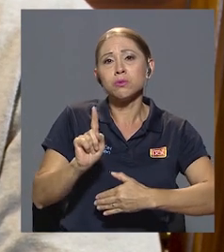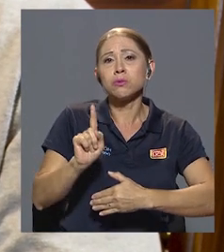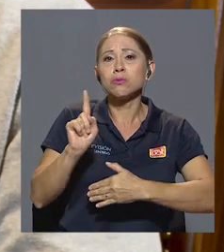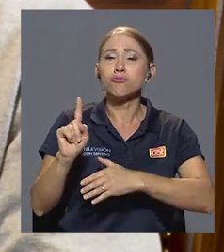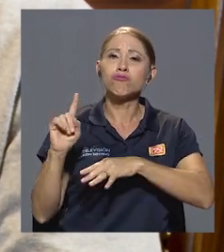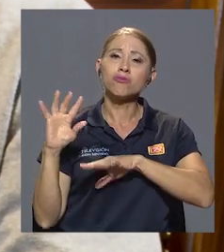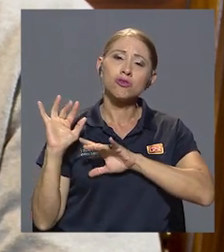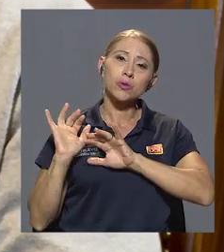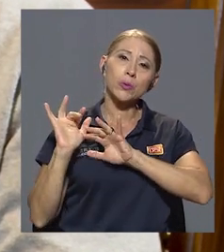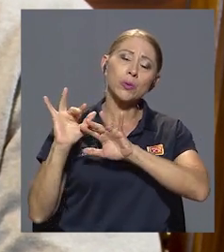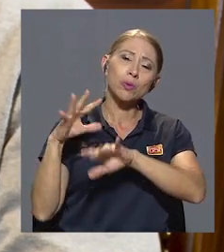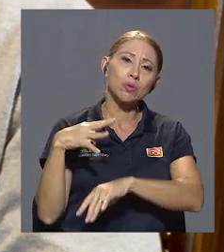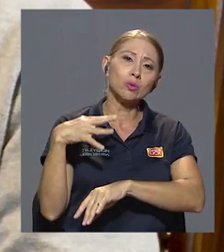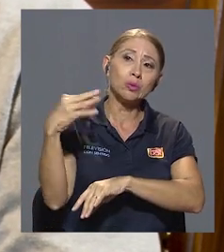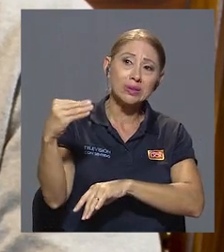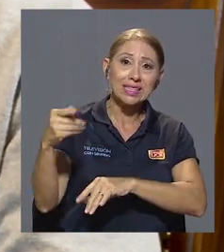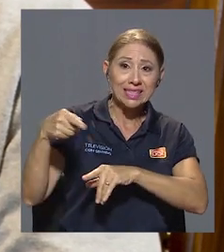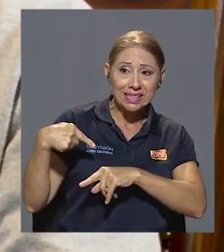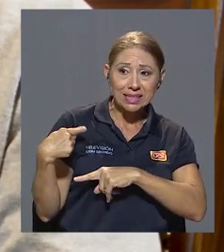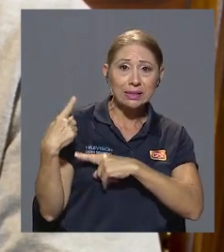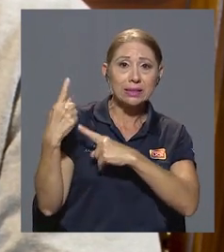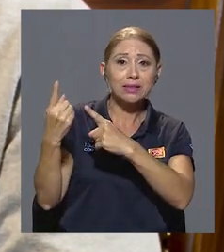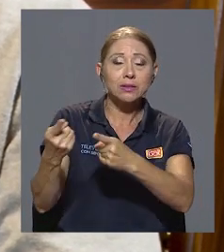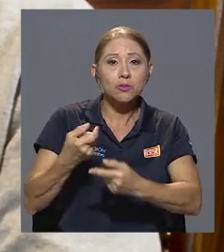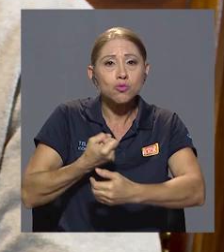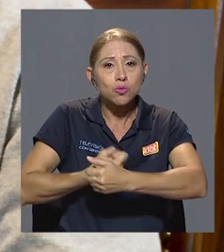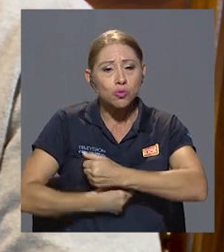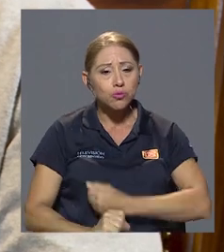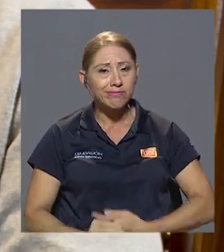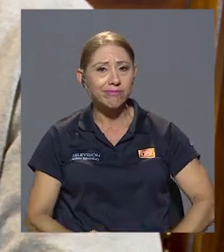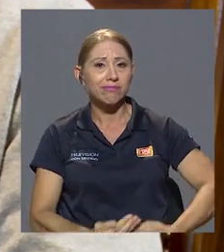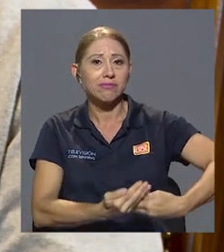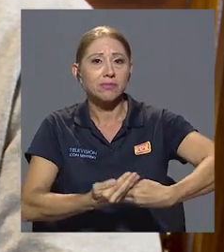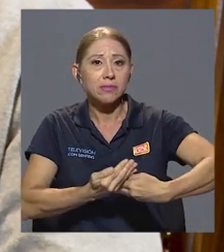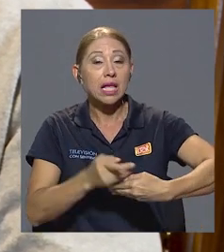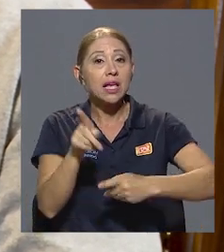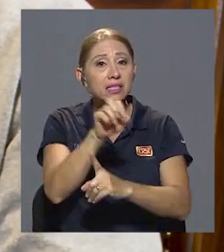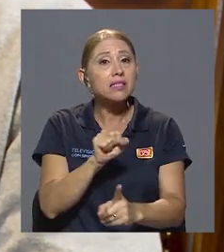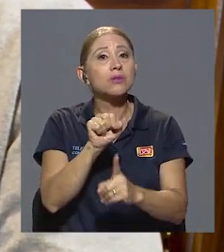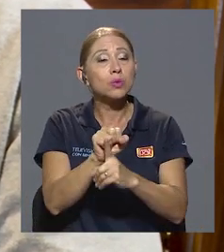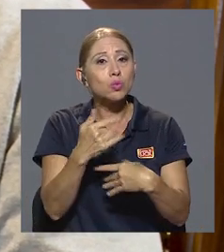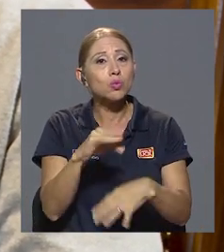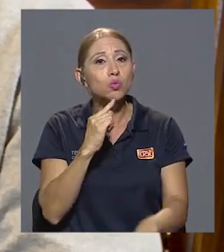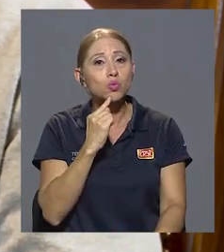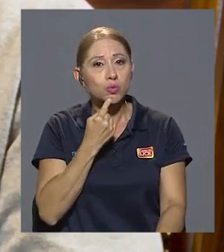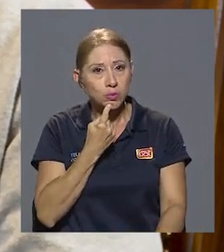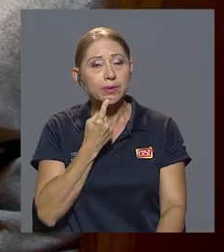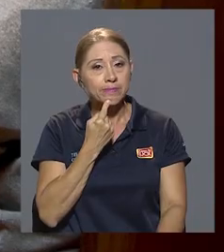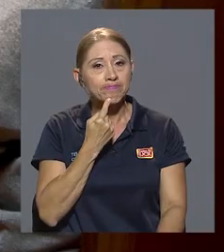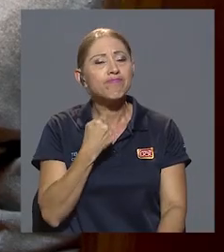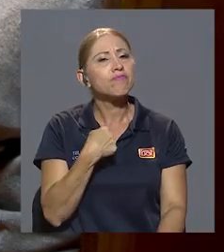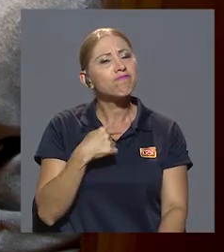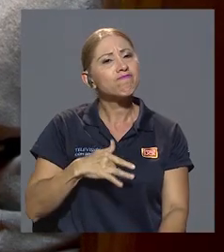una situación realmente seria que me da la sensación a mikel a los